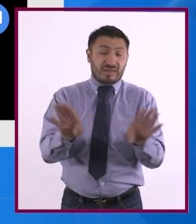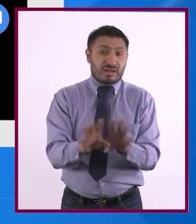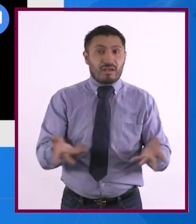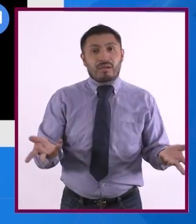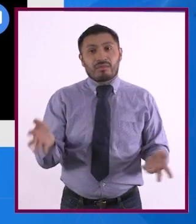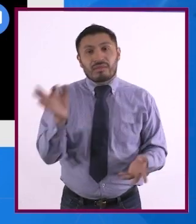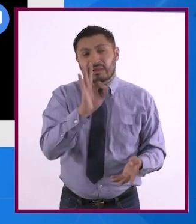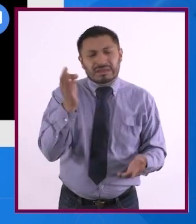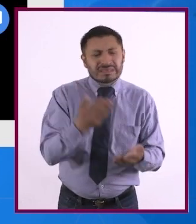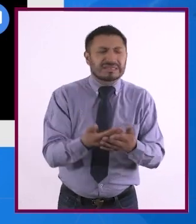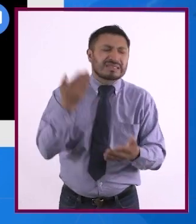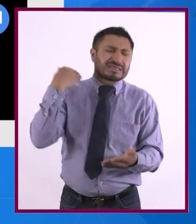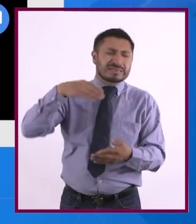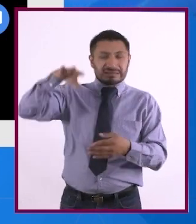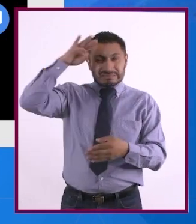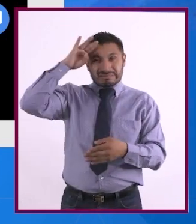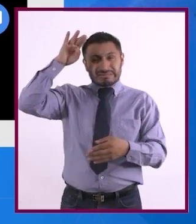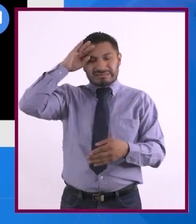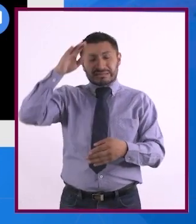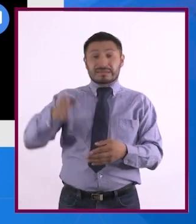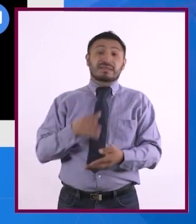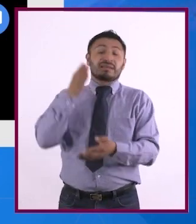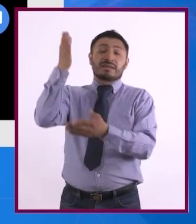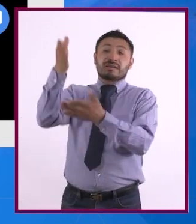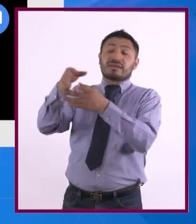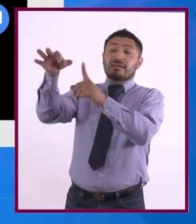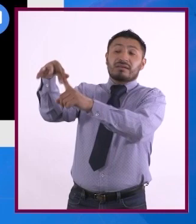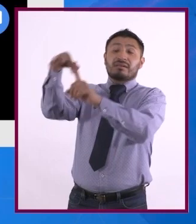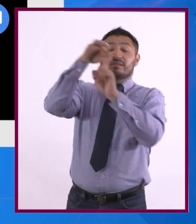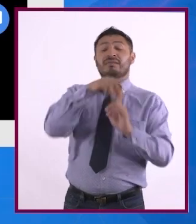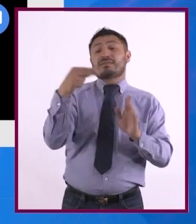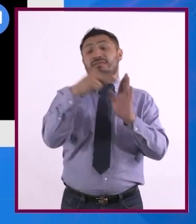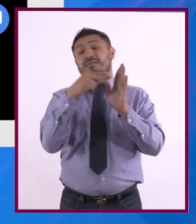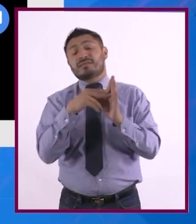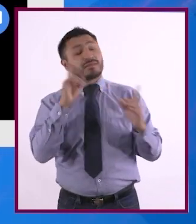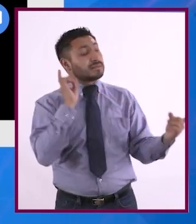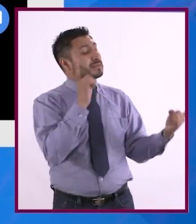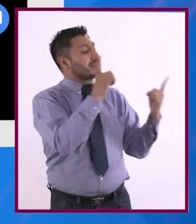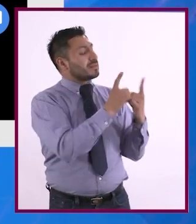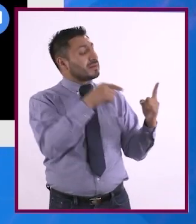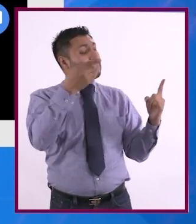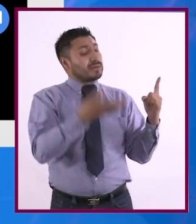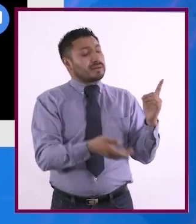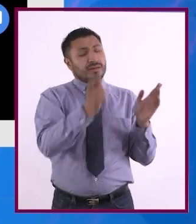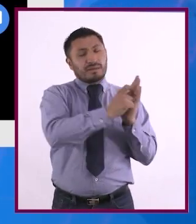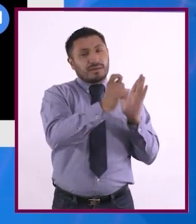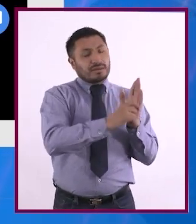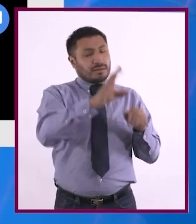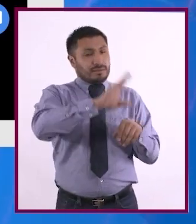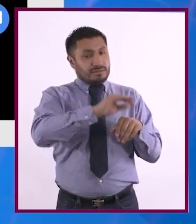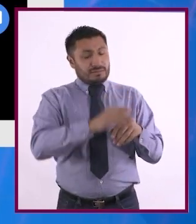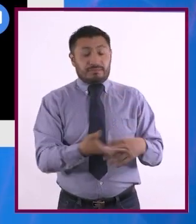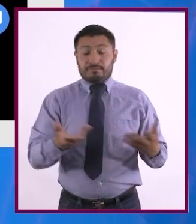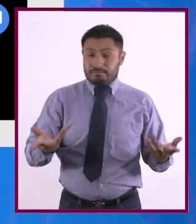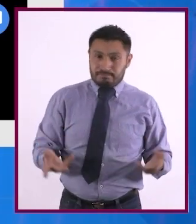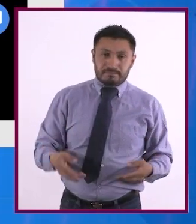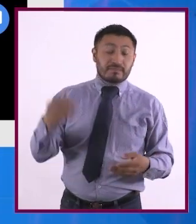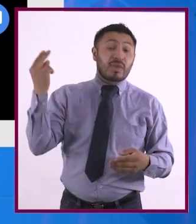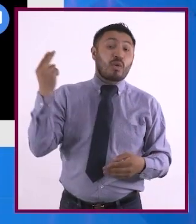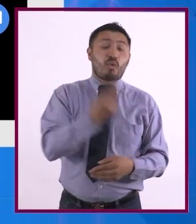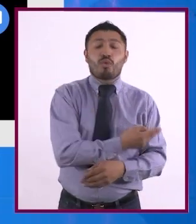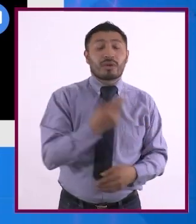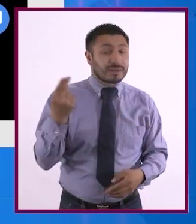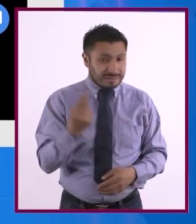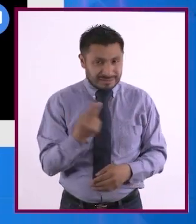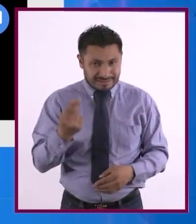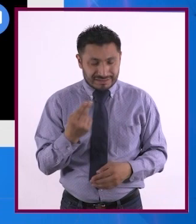a lo mejor si hubiéramos pensado en ir con un notario, pues desistimos de la idea, ¿no? Entonces creo por un lado que es una urgente necesidad que tenemos